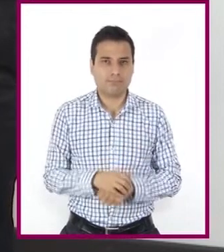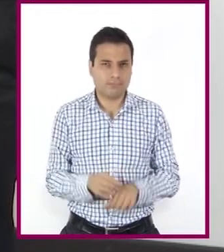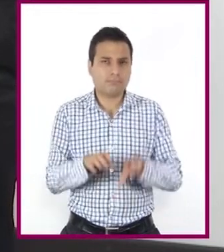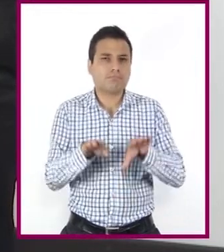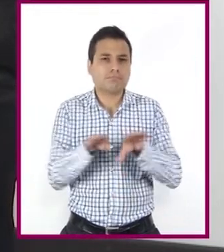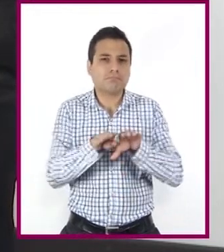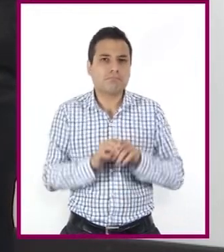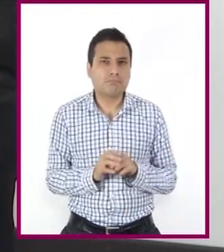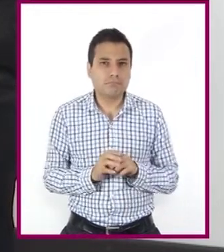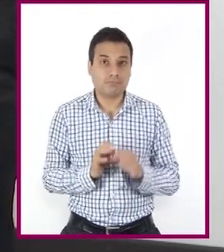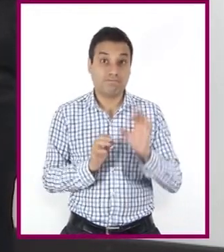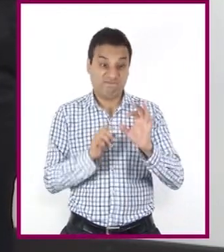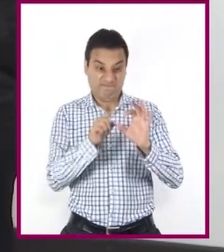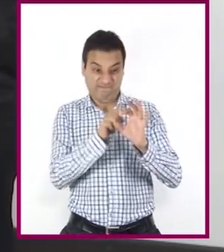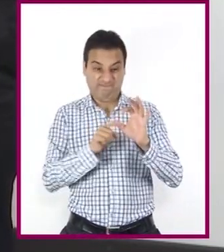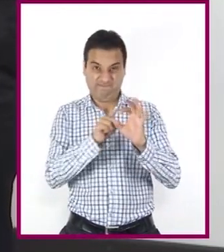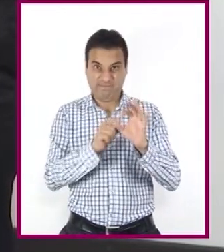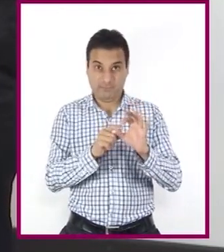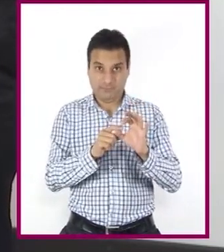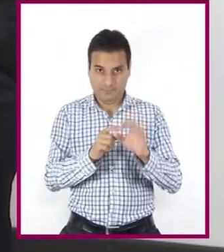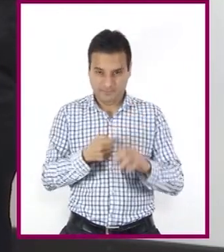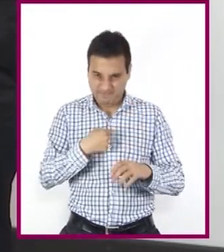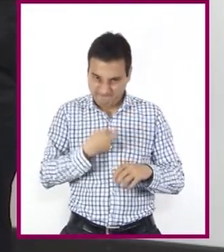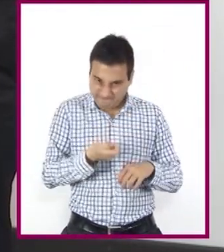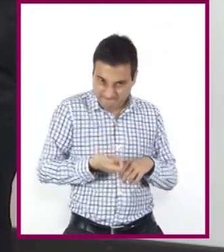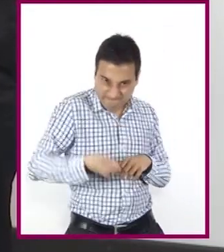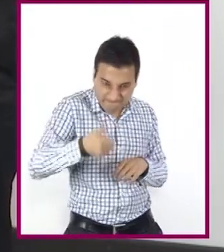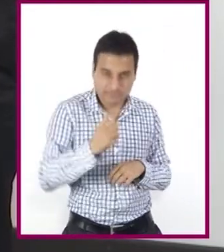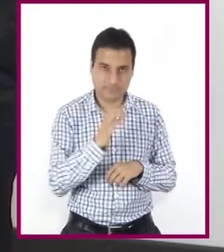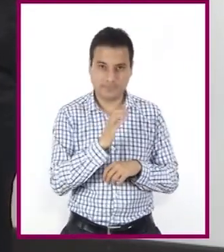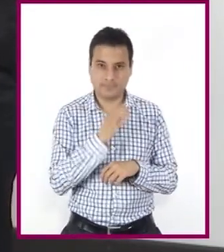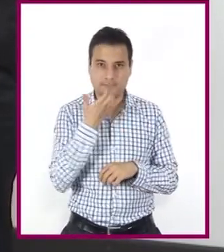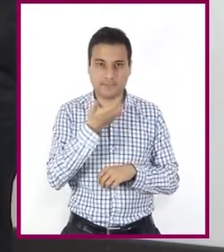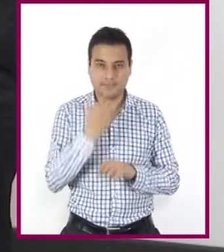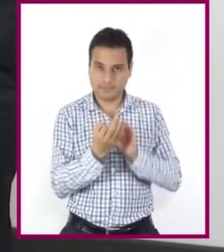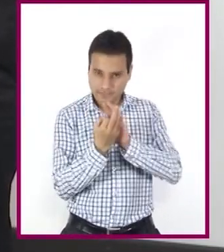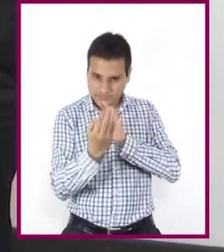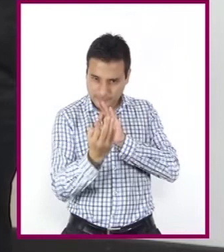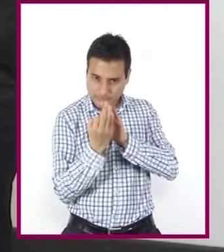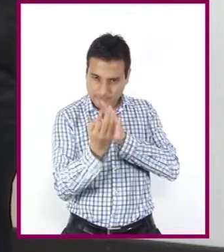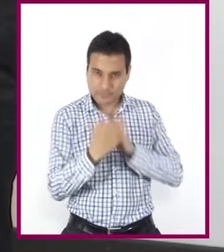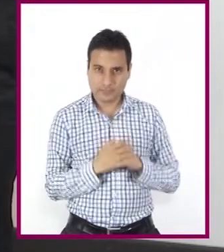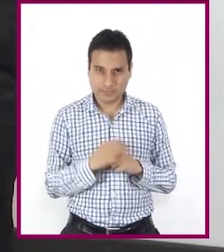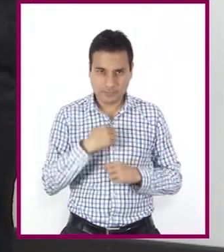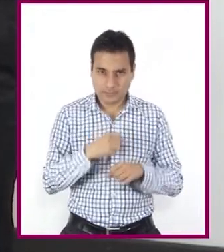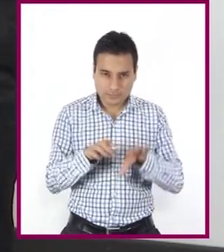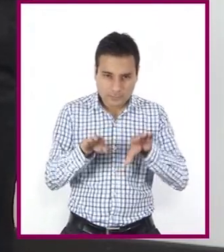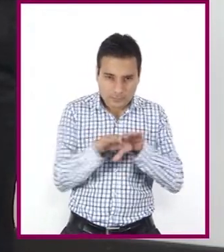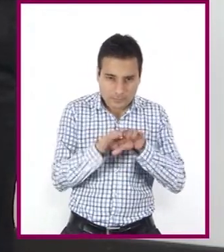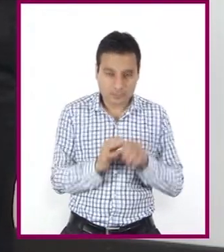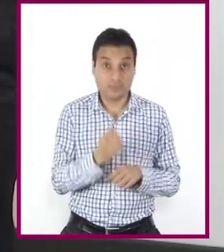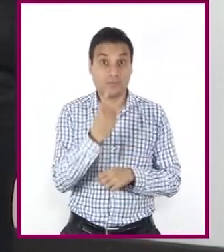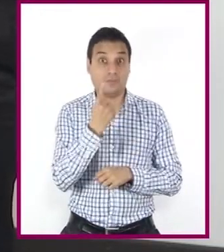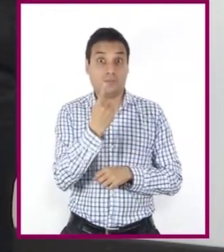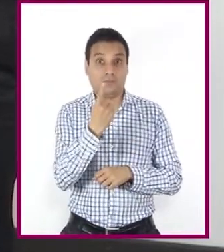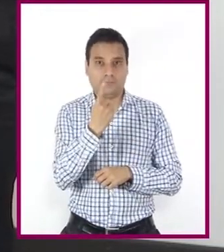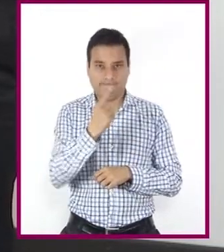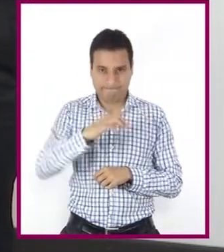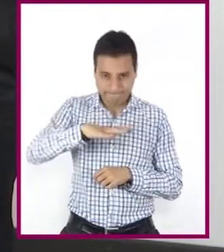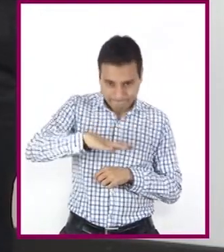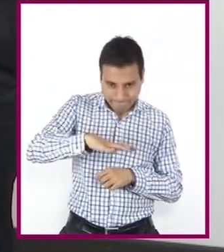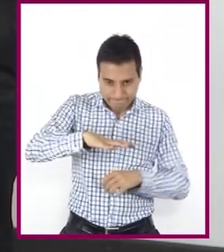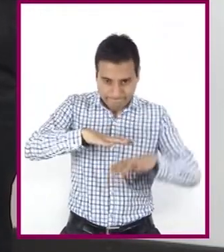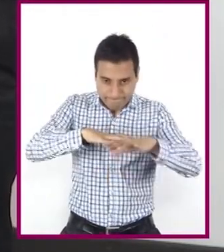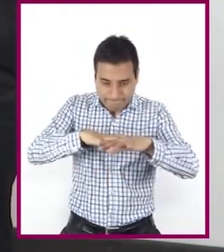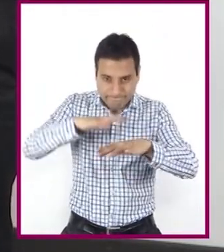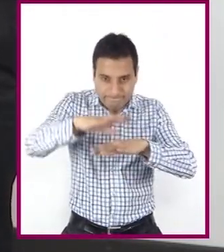consistía en lanzar una canica para golpear la canica adversa, y la distancia entre estas debería ser menor a una cuarta parte para poder ganar.